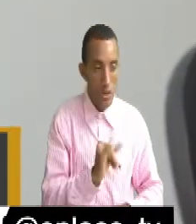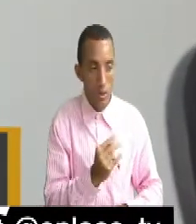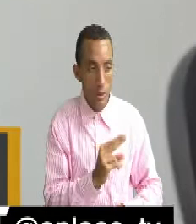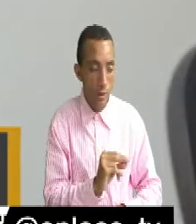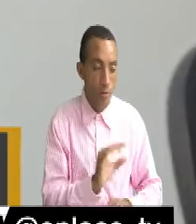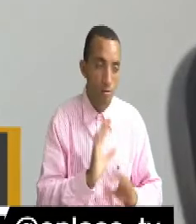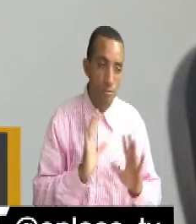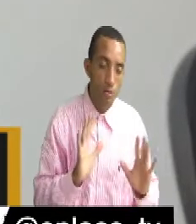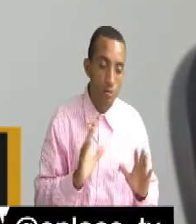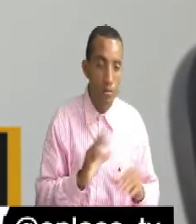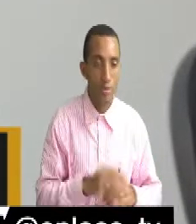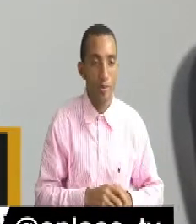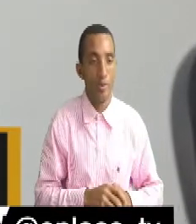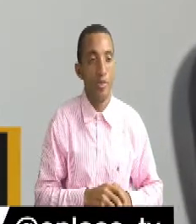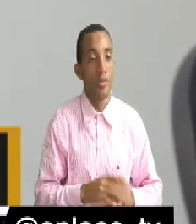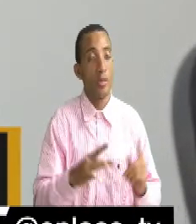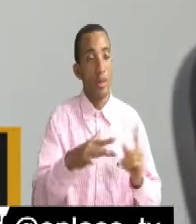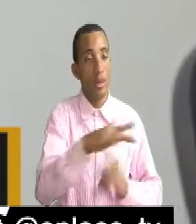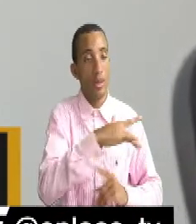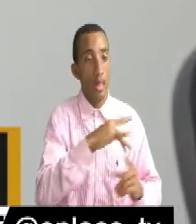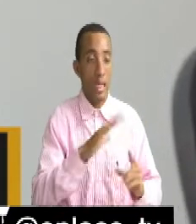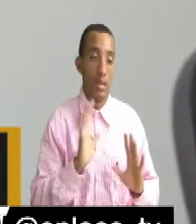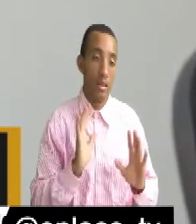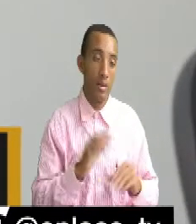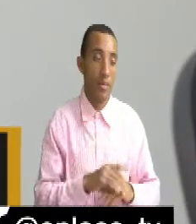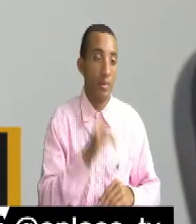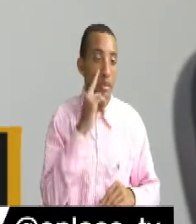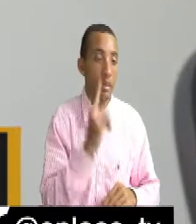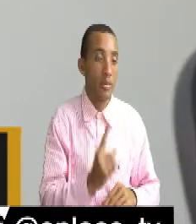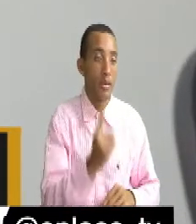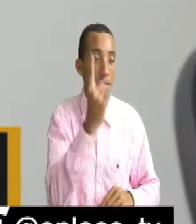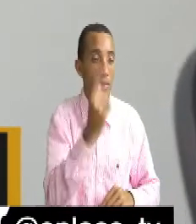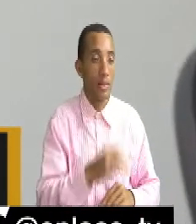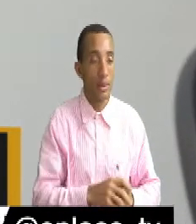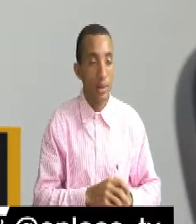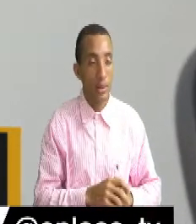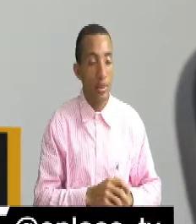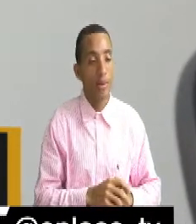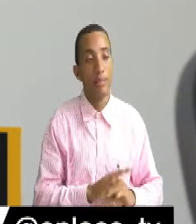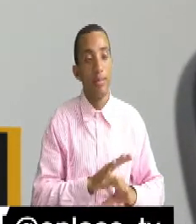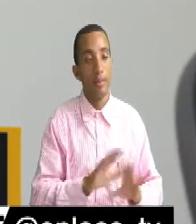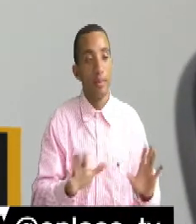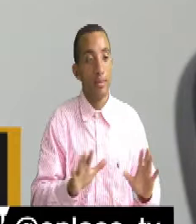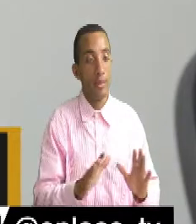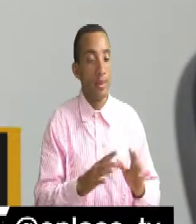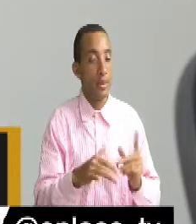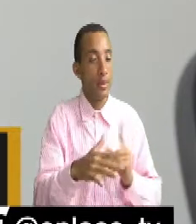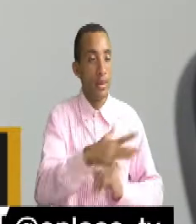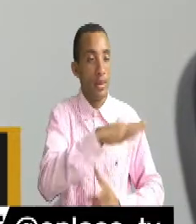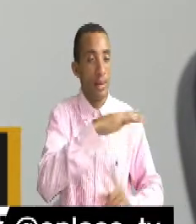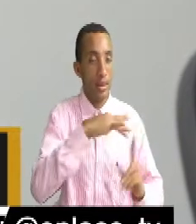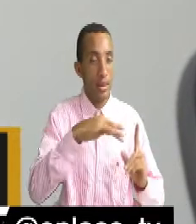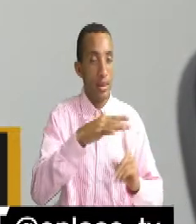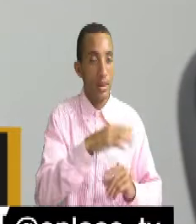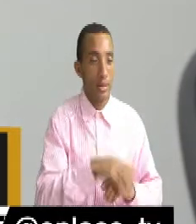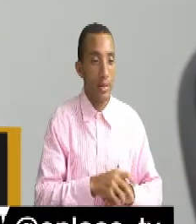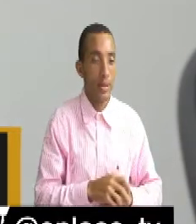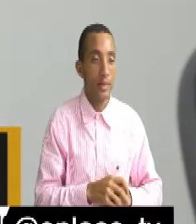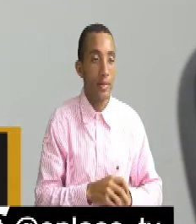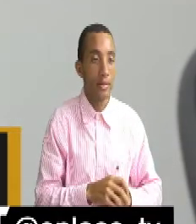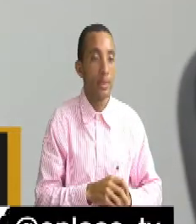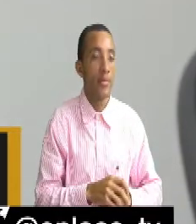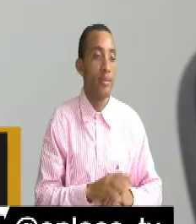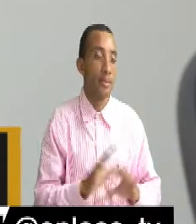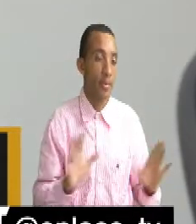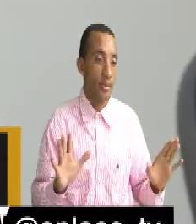cual conlleva este caso tan particular. Es primera vez que vemos un caso de estos y en unas circunstancias como